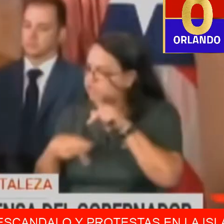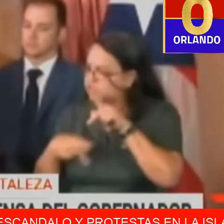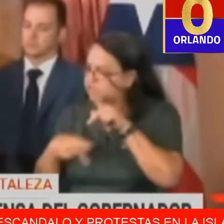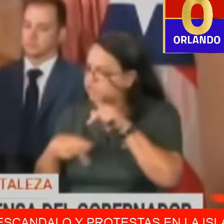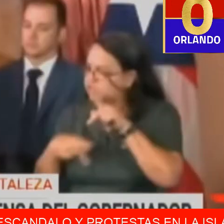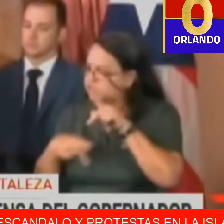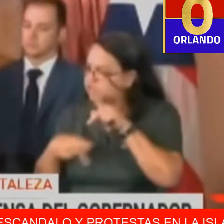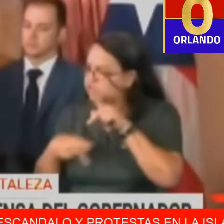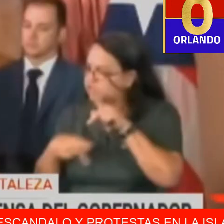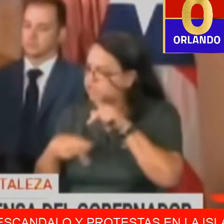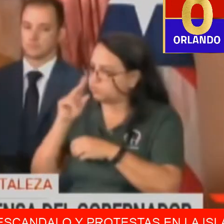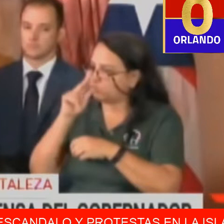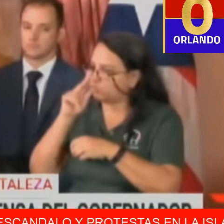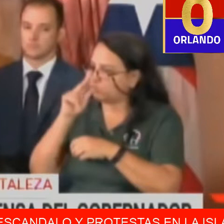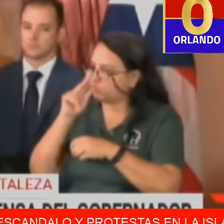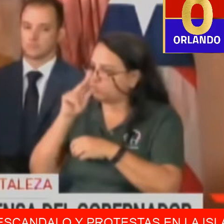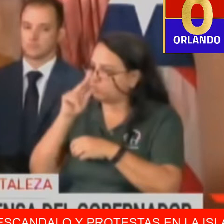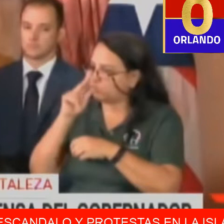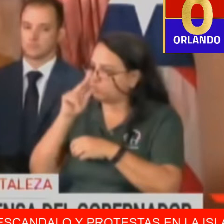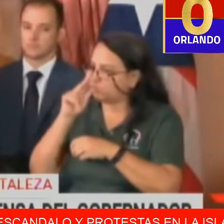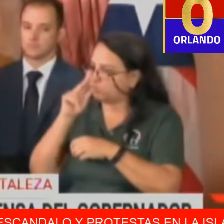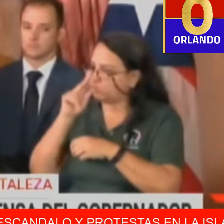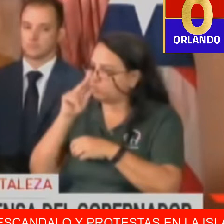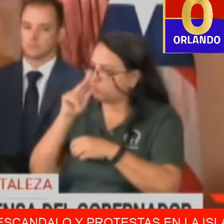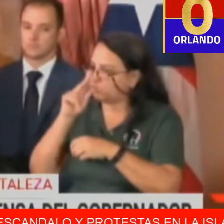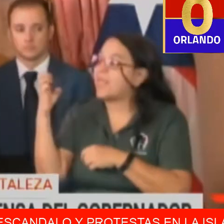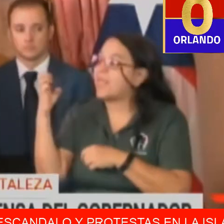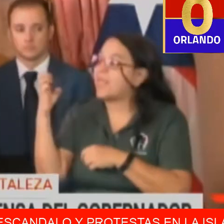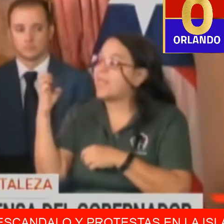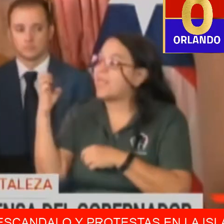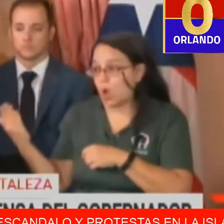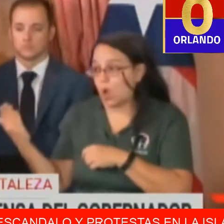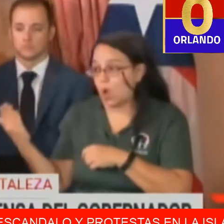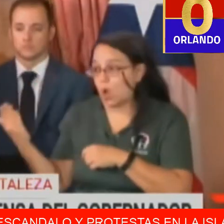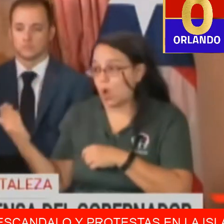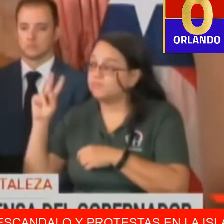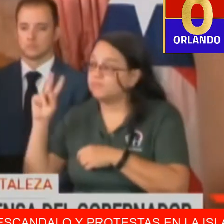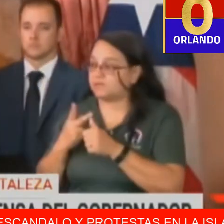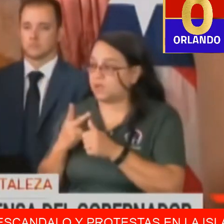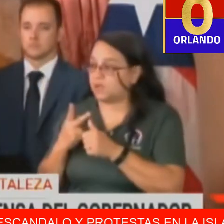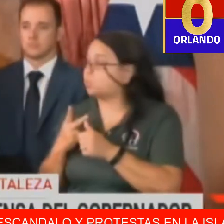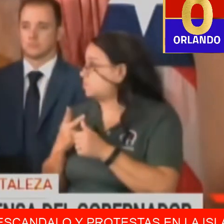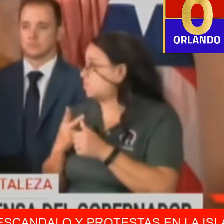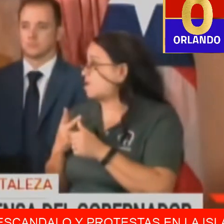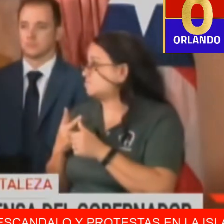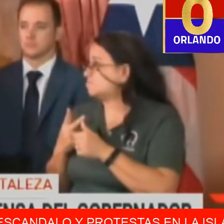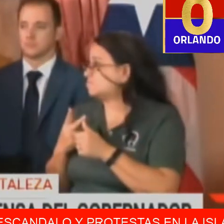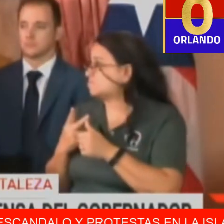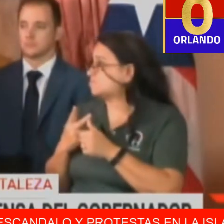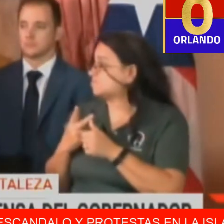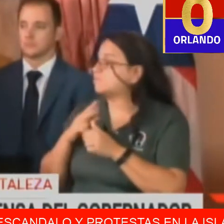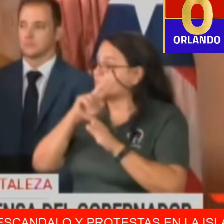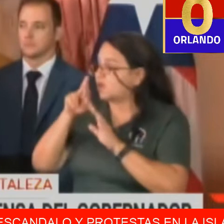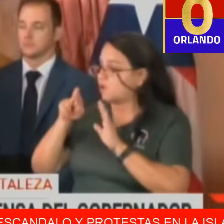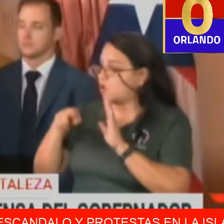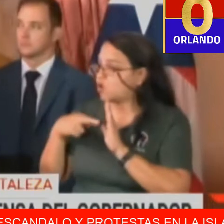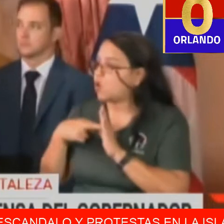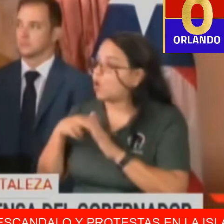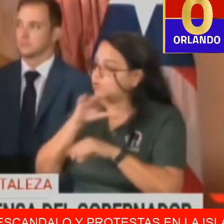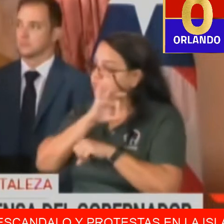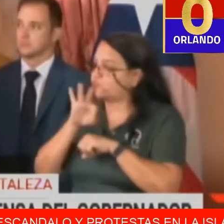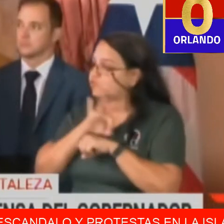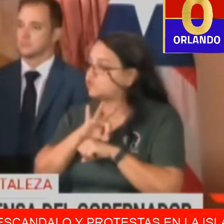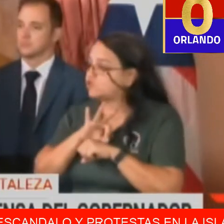Y estas subastas entonces son tantas y tantas que una junta lo que va a dar un tapón. En una época,